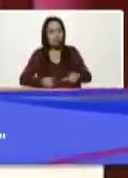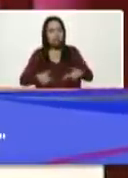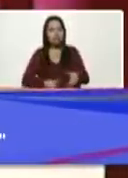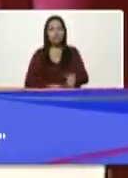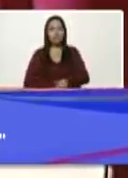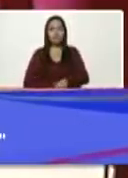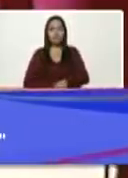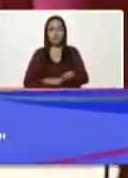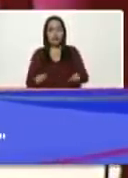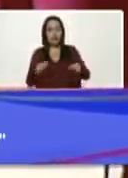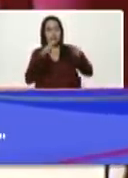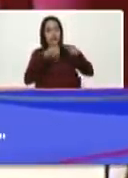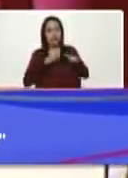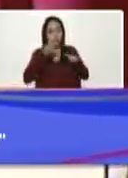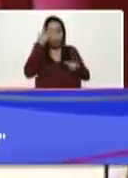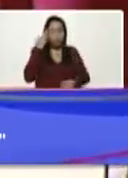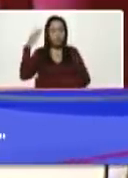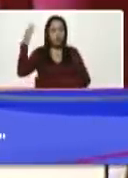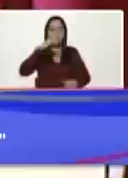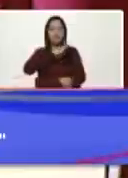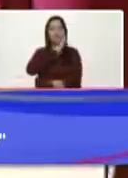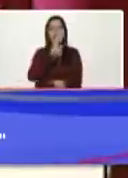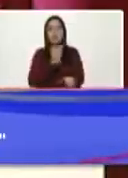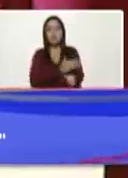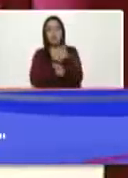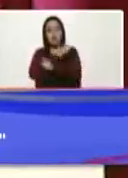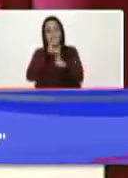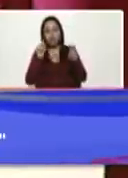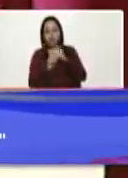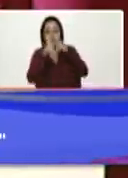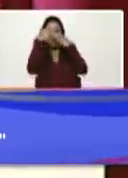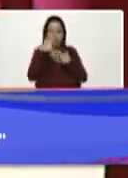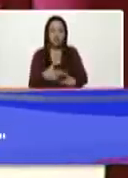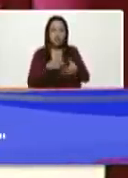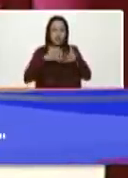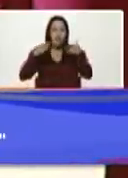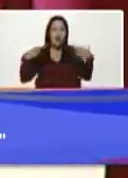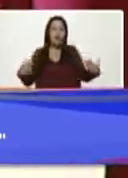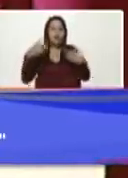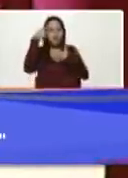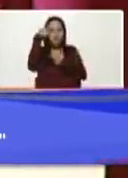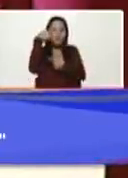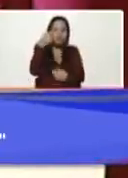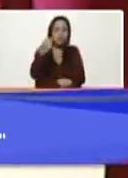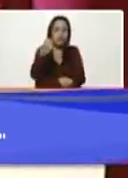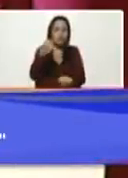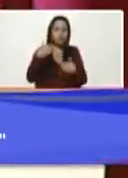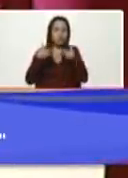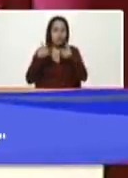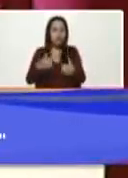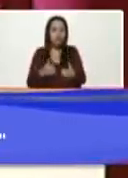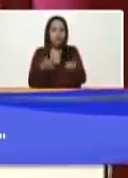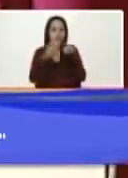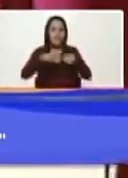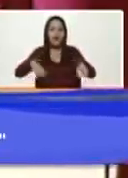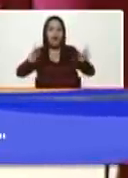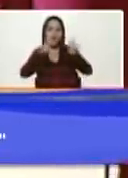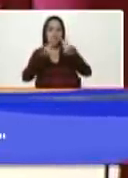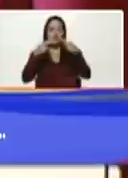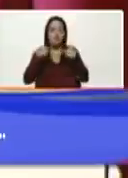nuestro sueño a fortalecernos, a convertirnos en grandes profesionales de la salud, con principios